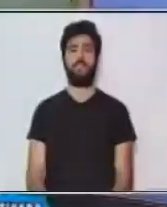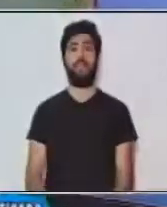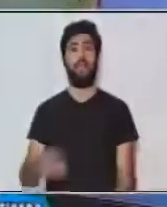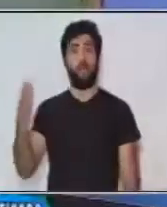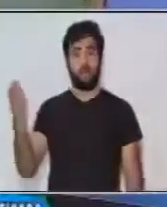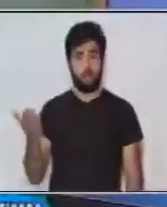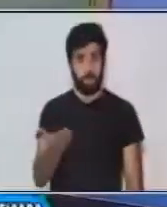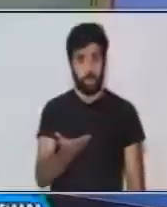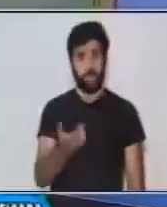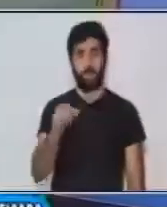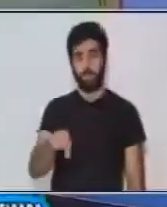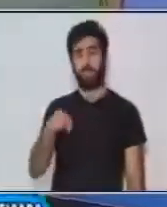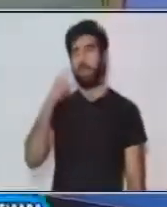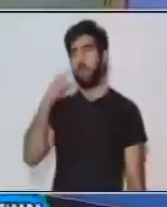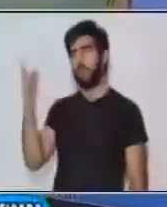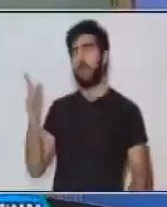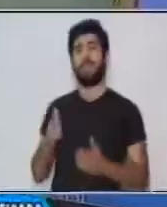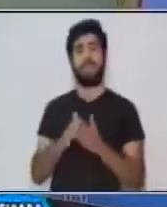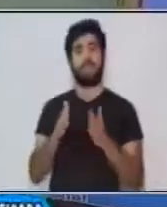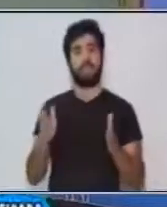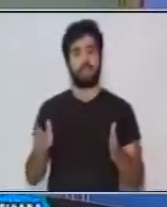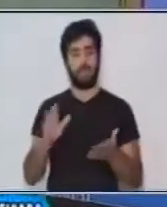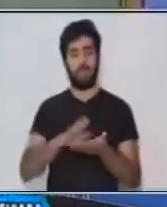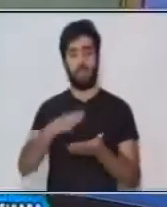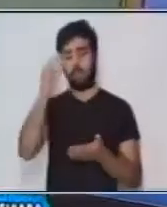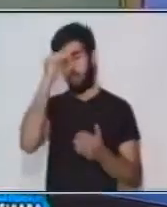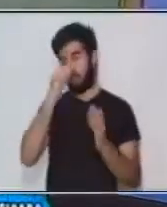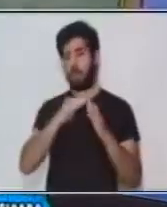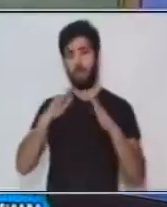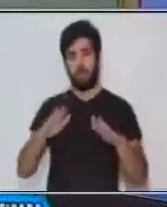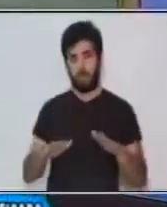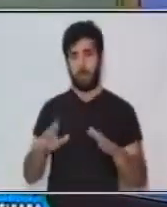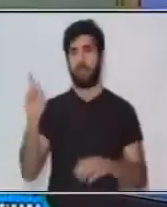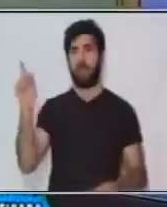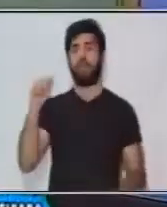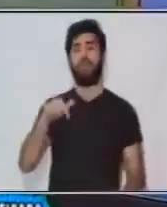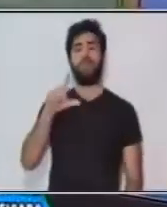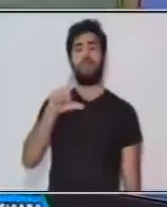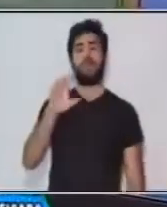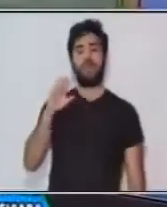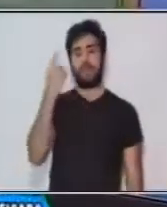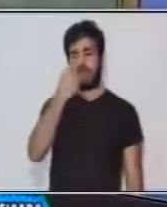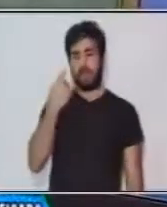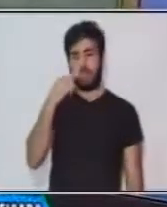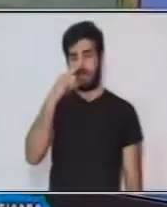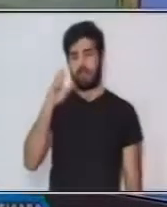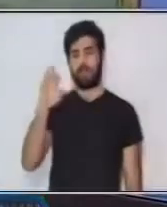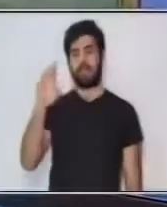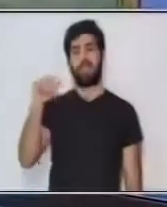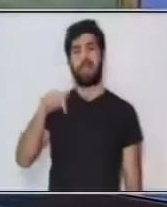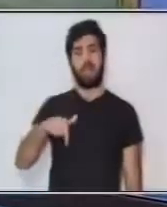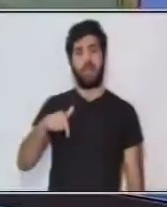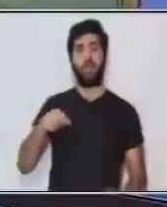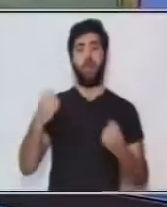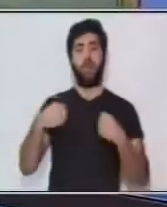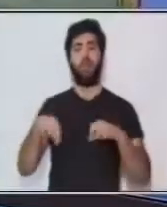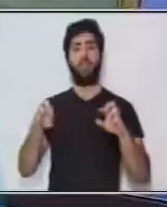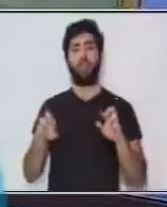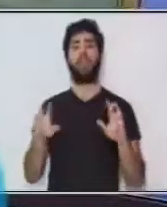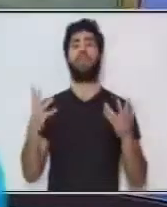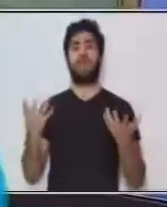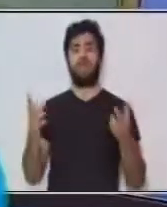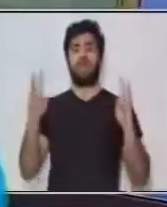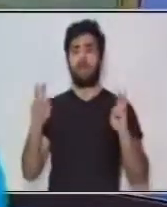Bienvenidos a este espacio educativo Aprendo en Casa. Soy Lester López y en esta oportunidad desarrollaré el tema de fuentes